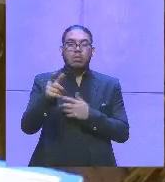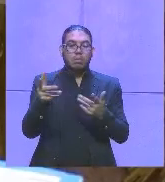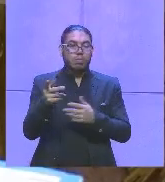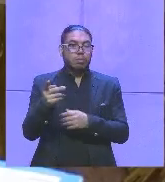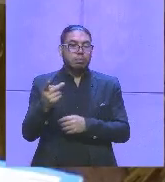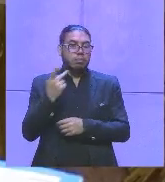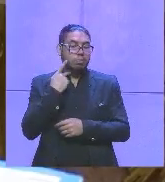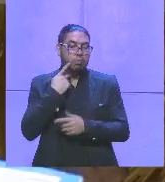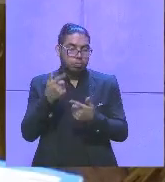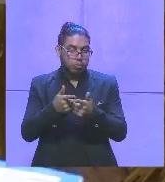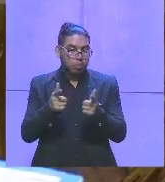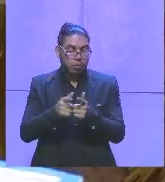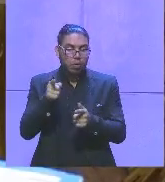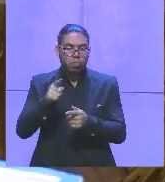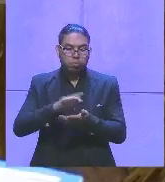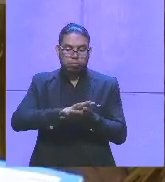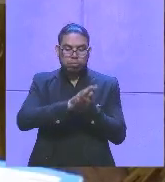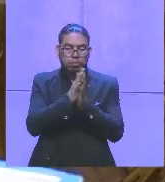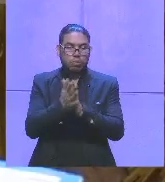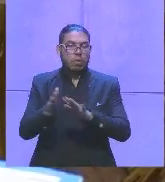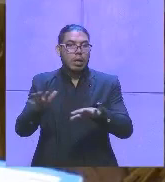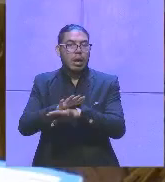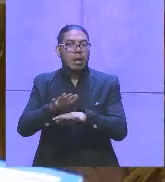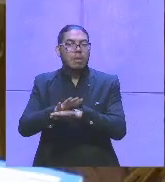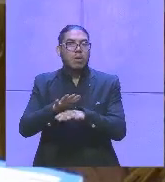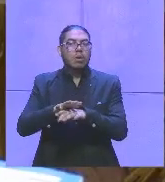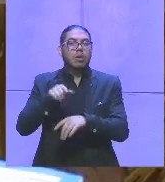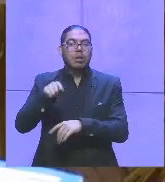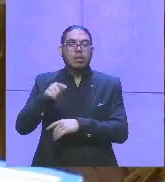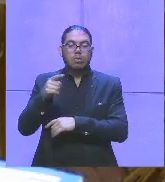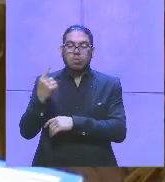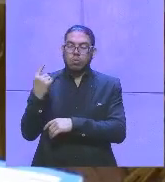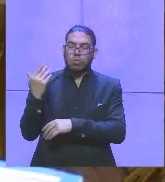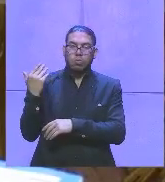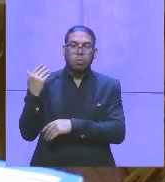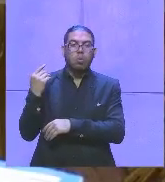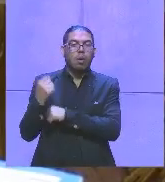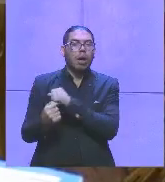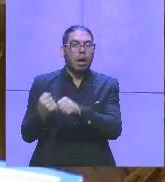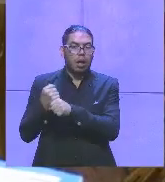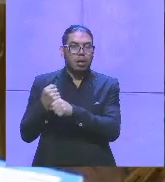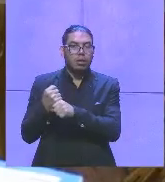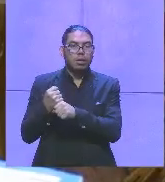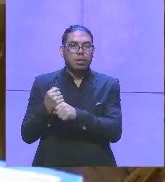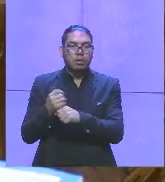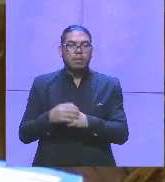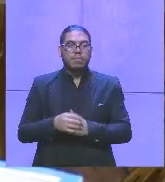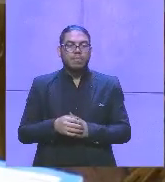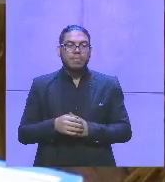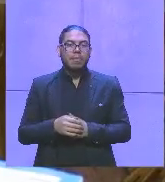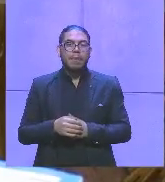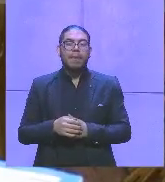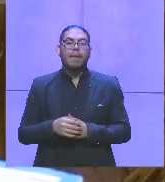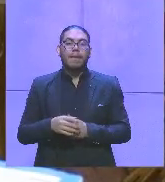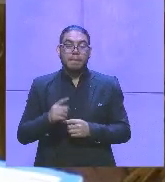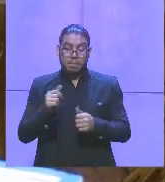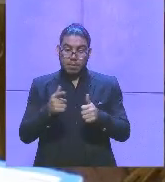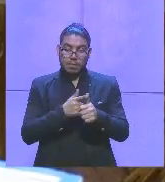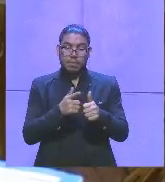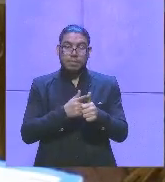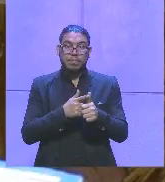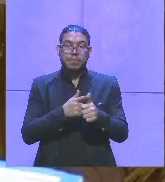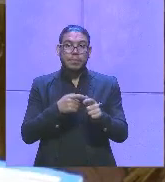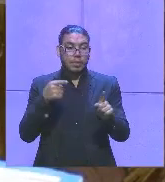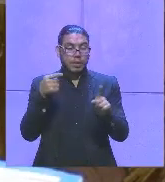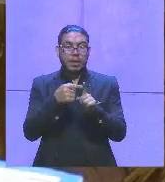su evolución en los últimos años. Hay dos puntos importantes de este artículo que quiero destacar. Primero, la autora destaca